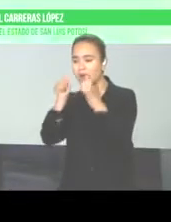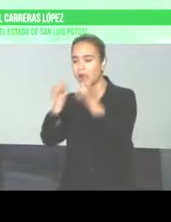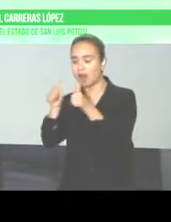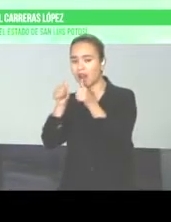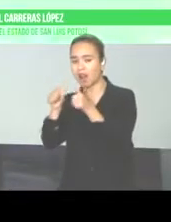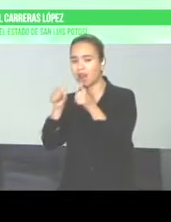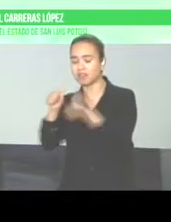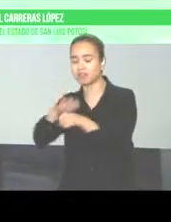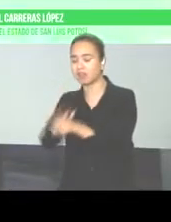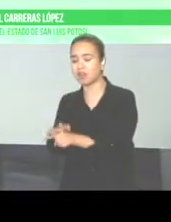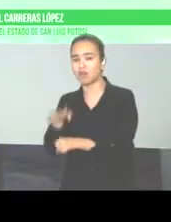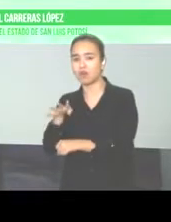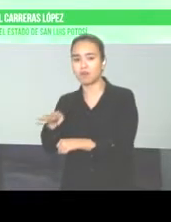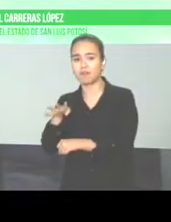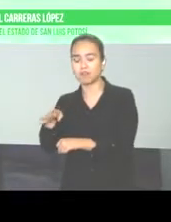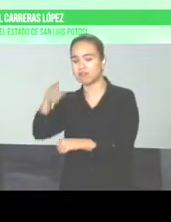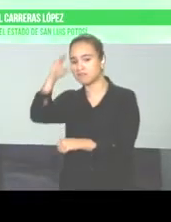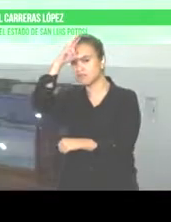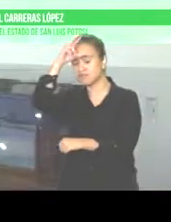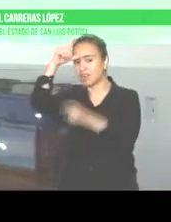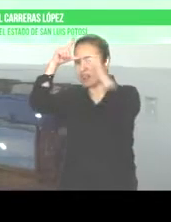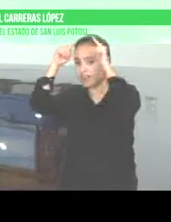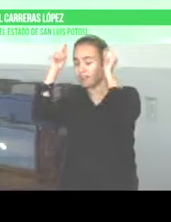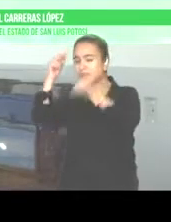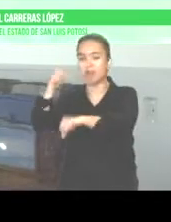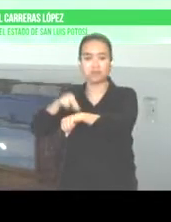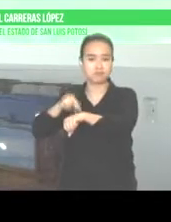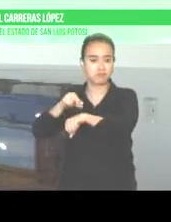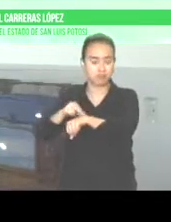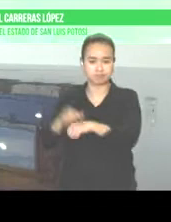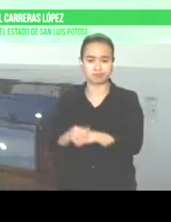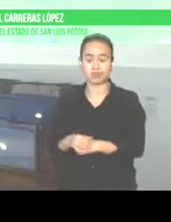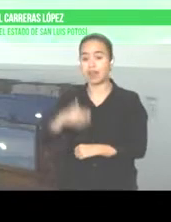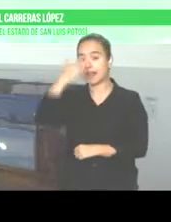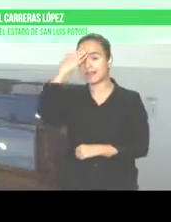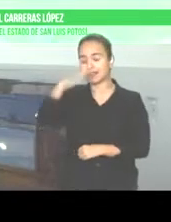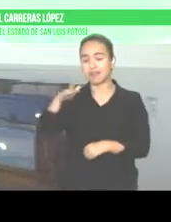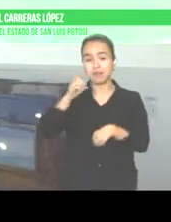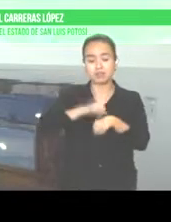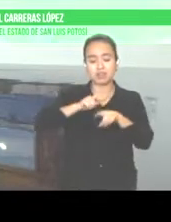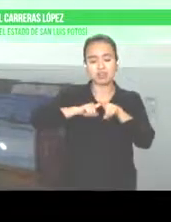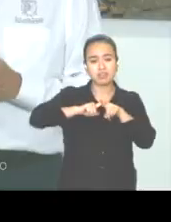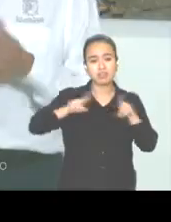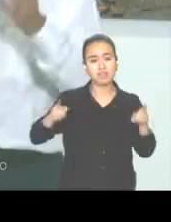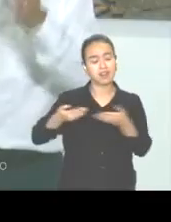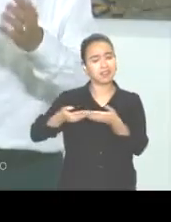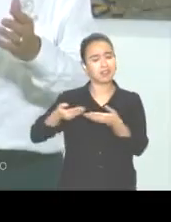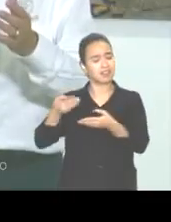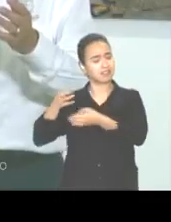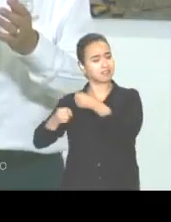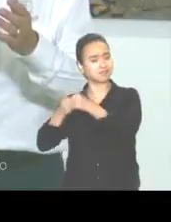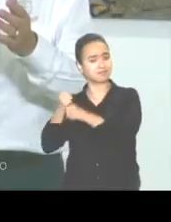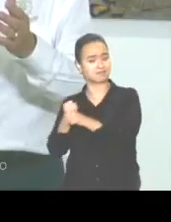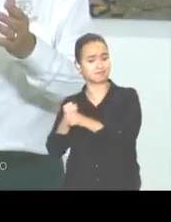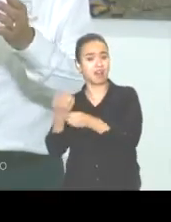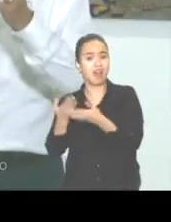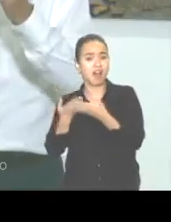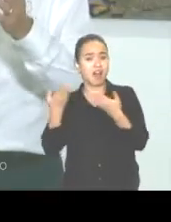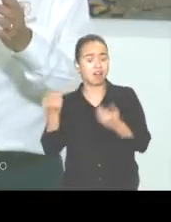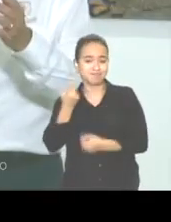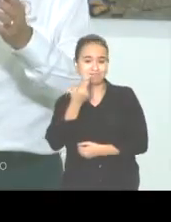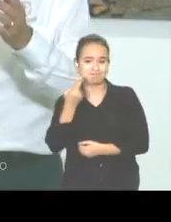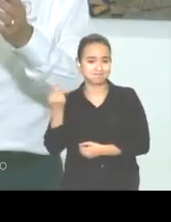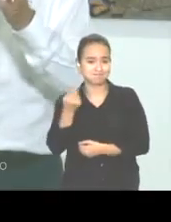atención sanitaria del COVID-19. Sabemos que este día será diferente a otros años, porque la sana distancia